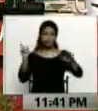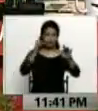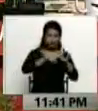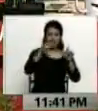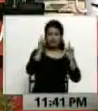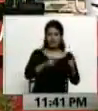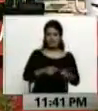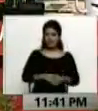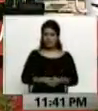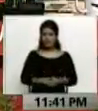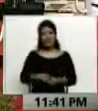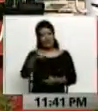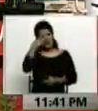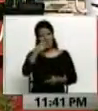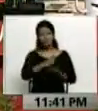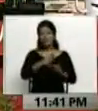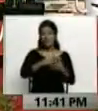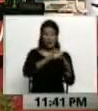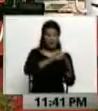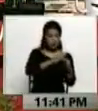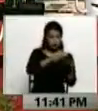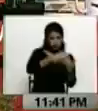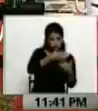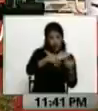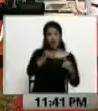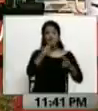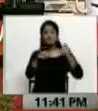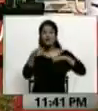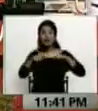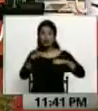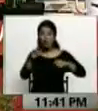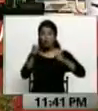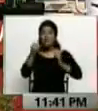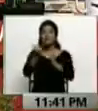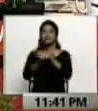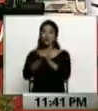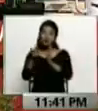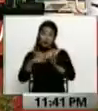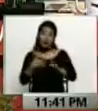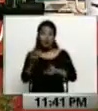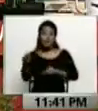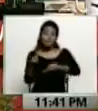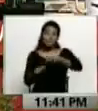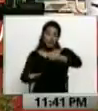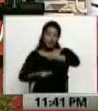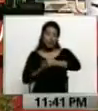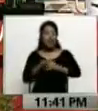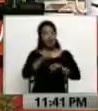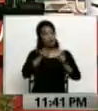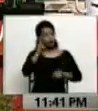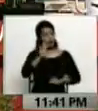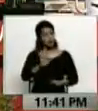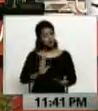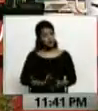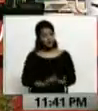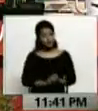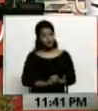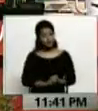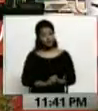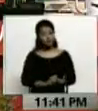el que tienen ellos ahí Cuál es el de los amigos venden hasta los cupos los profesores alguno